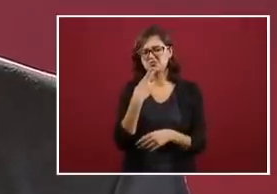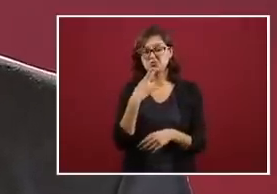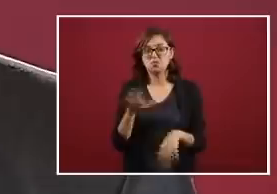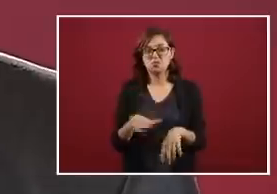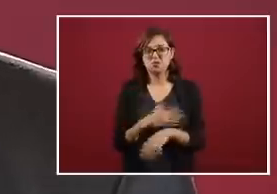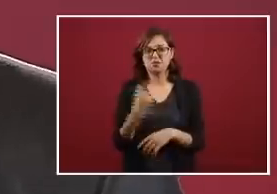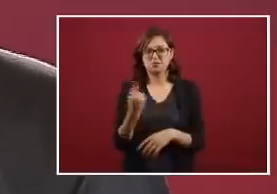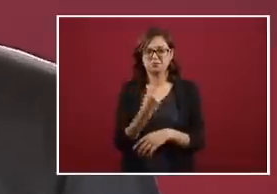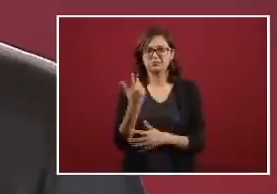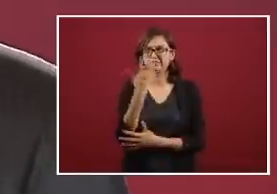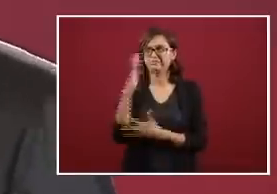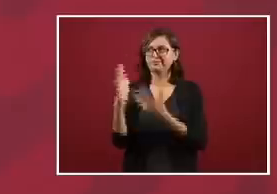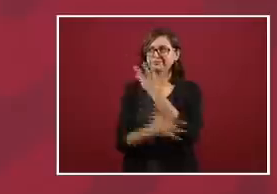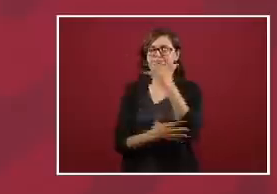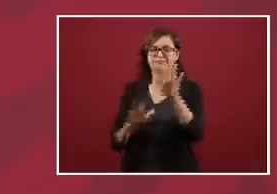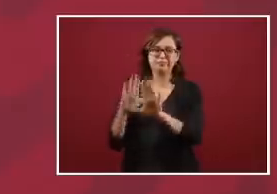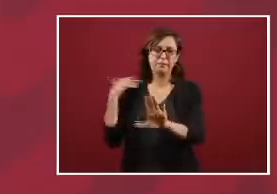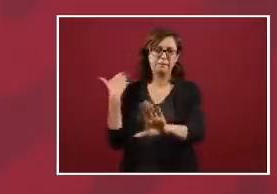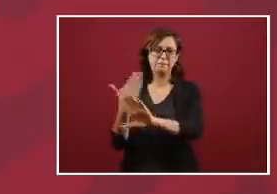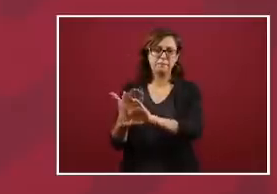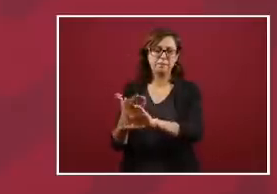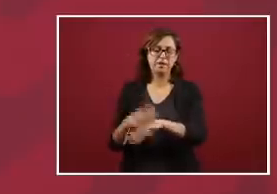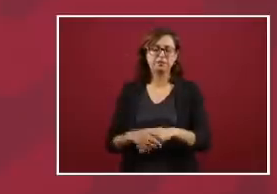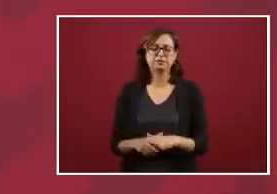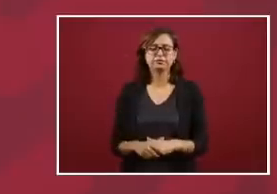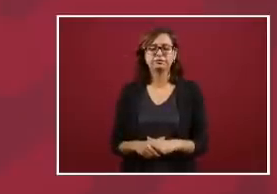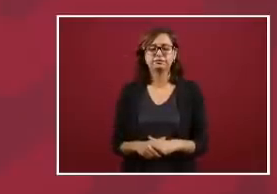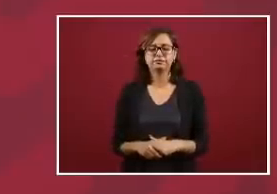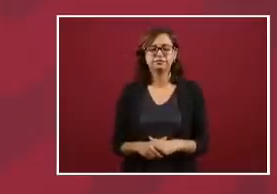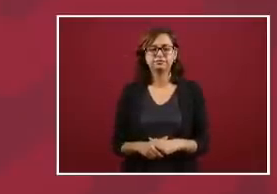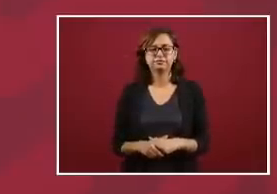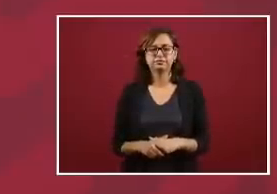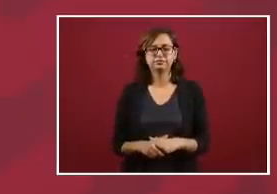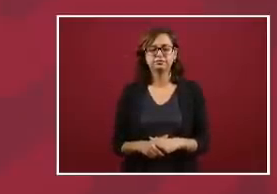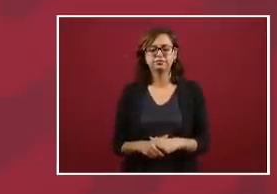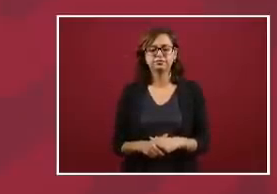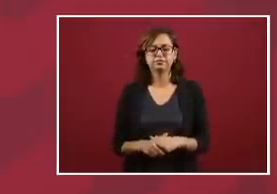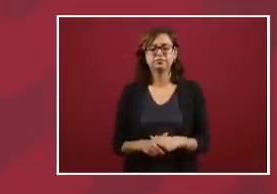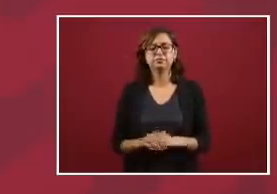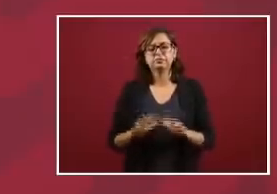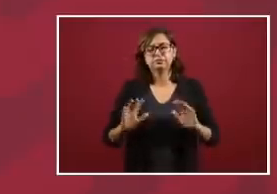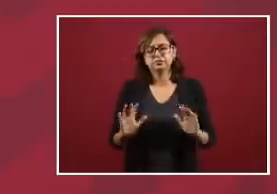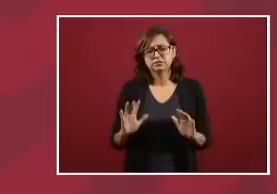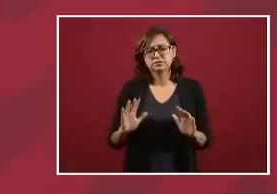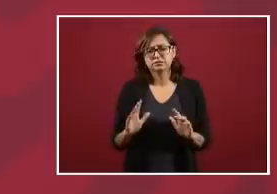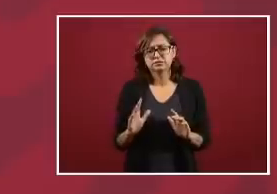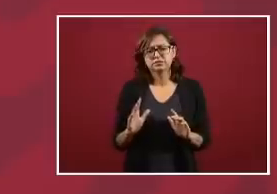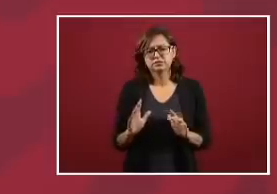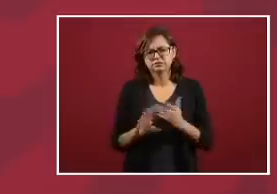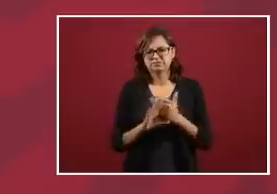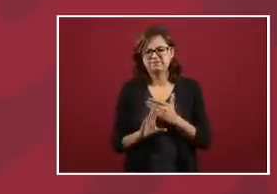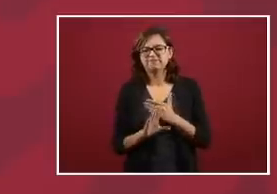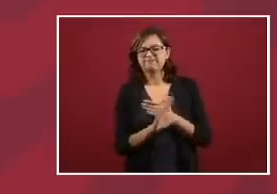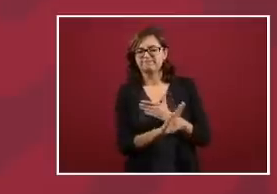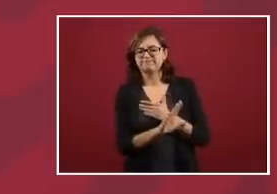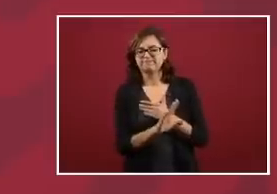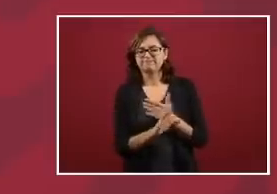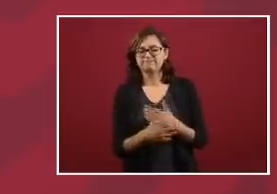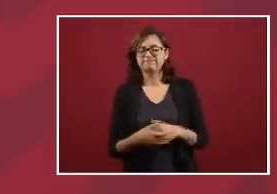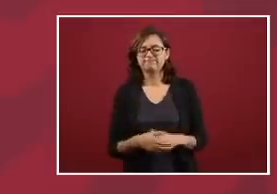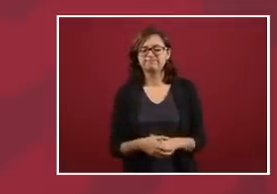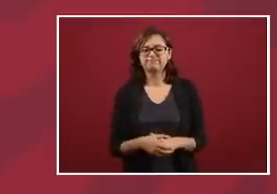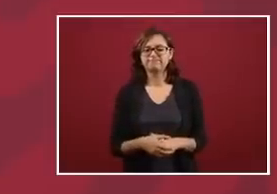afecta el medio ambiente, y vamos a evitar. Desde